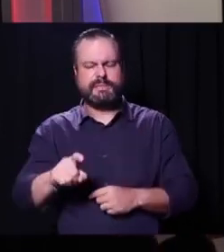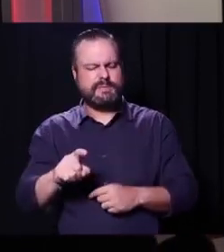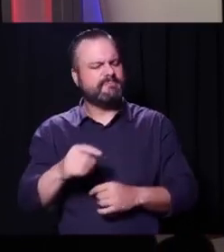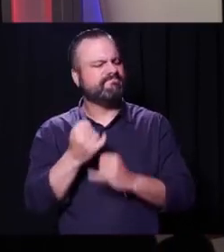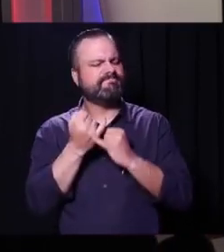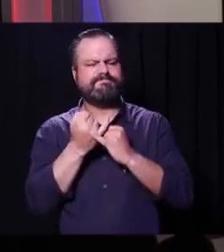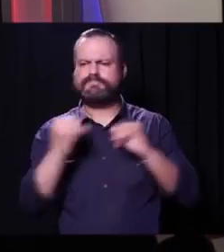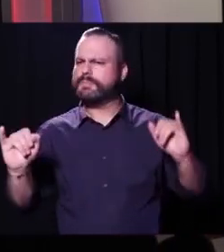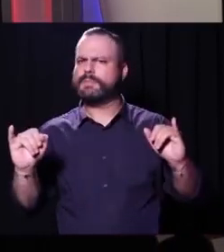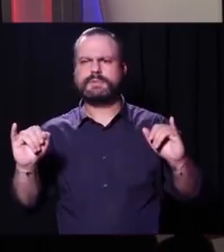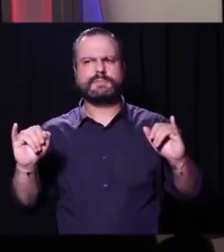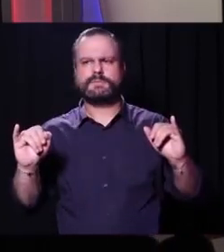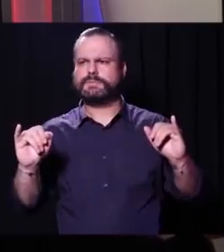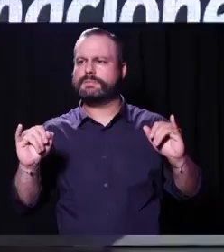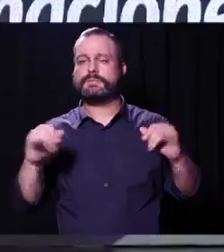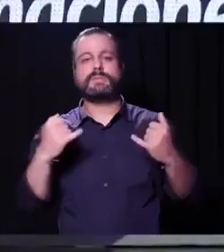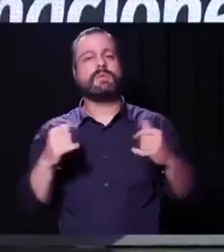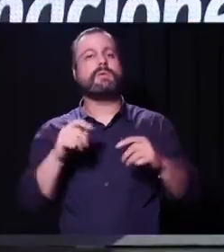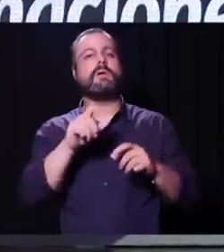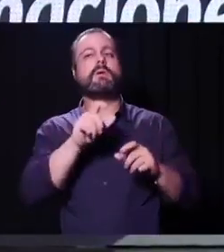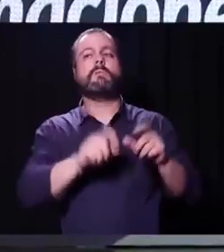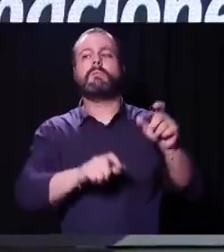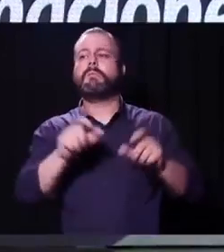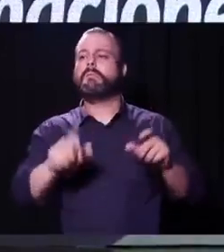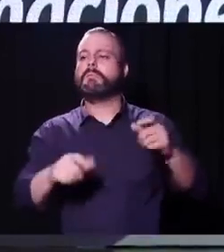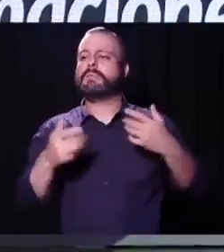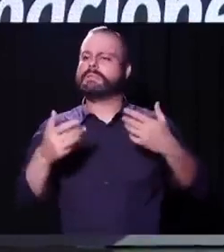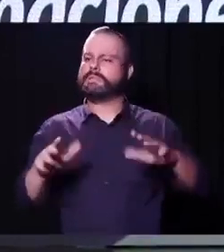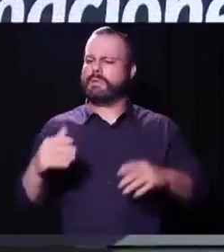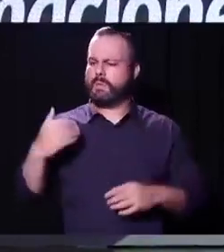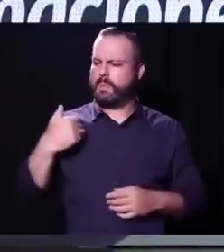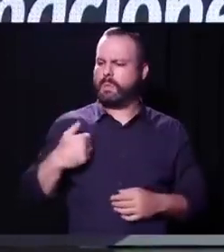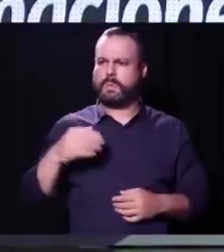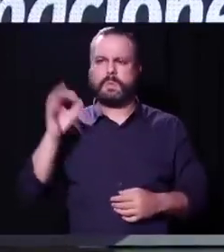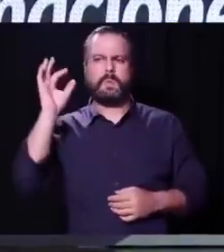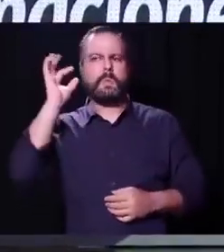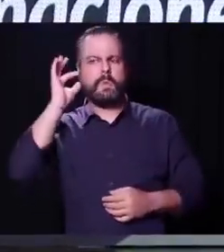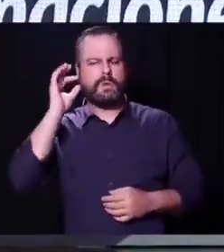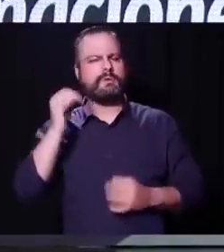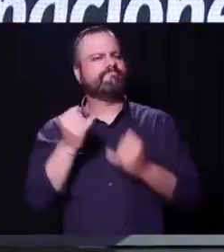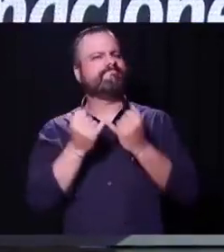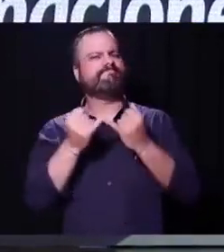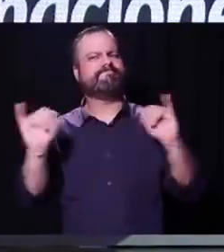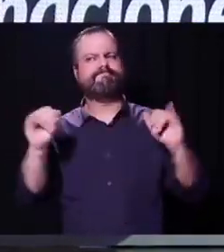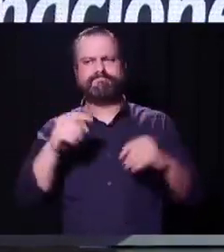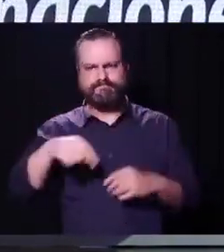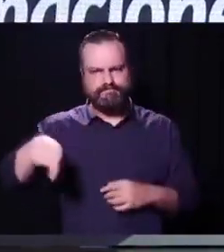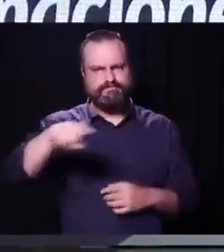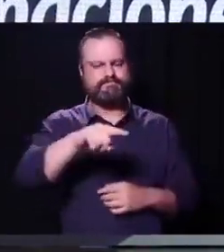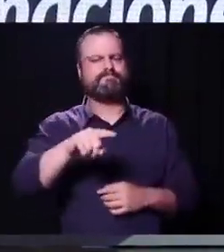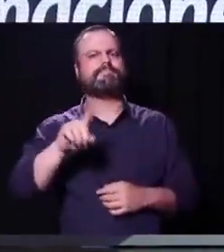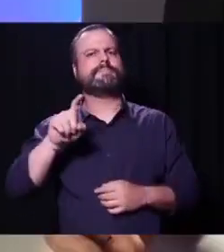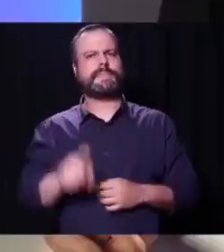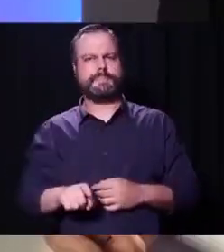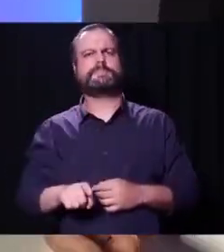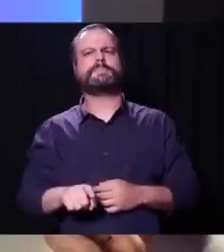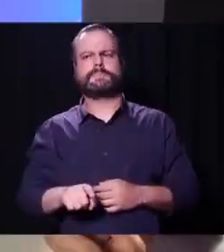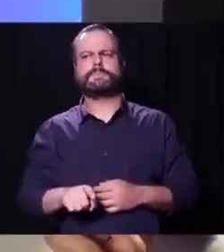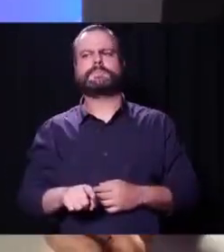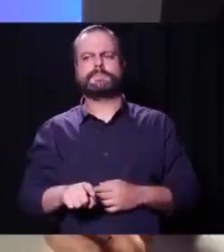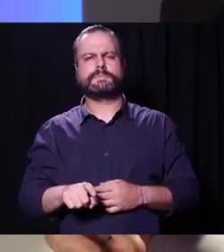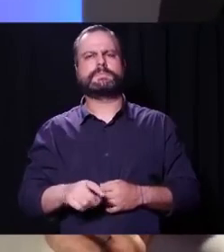independientemente del sexo, de la raza, independientemente del color. Pero no se necesitaría